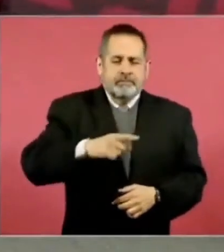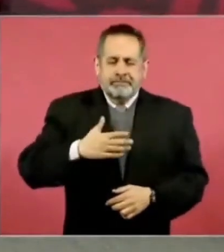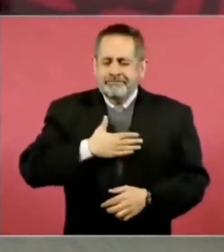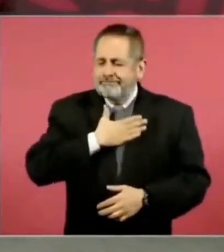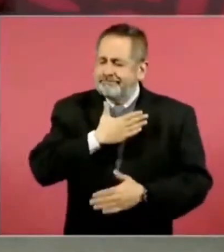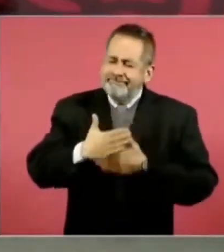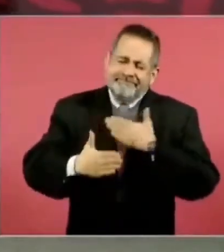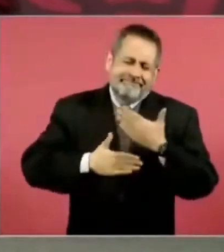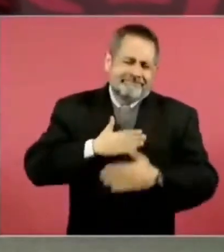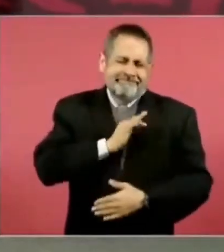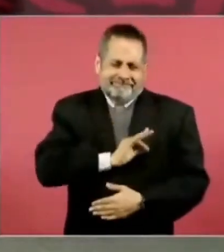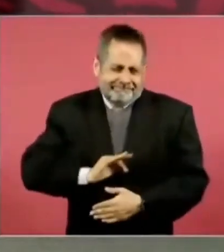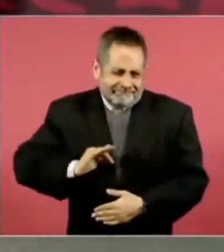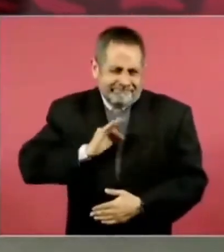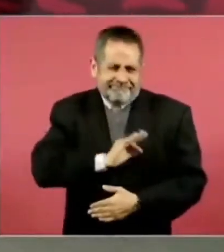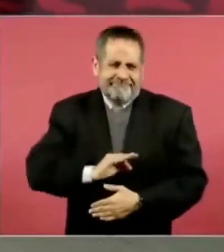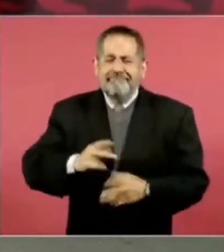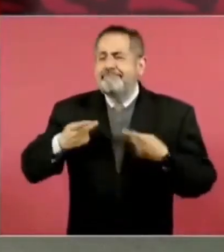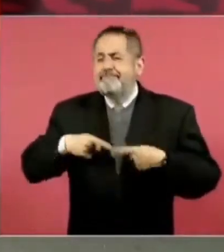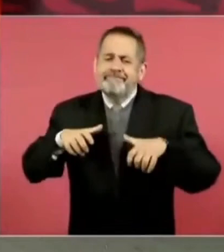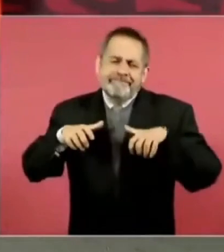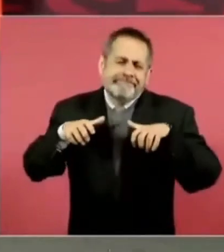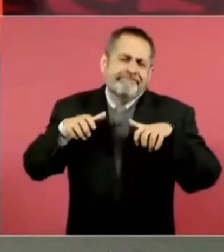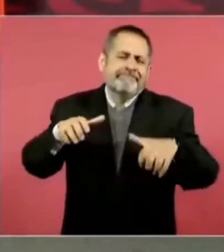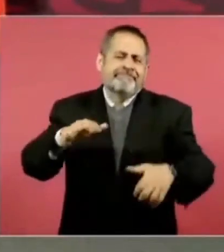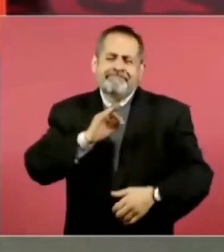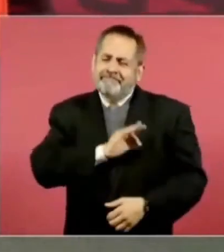siga siendo muy feliz,